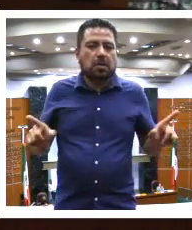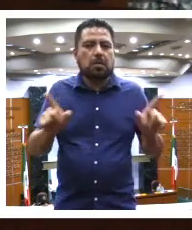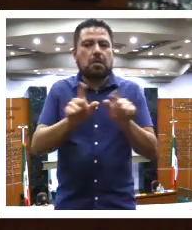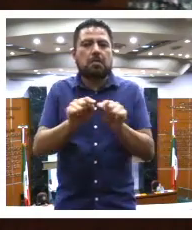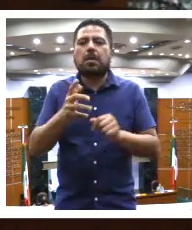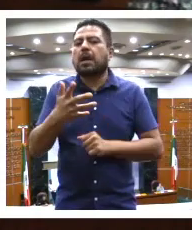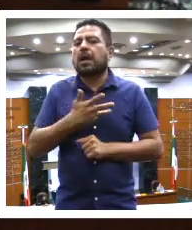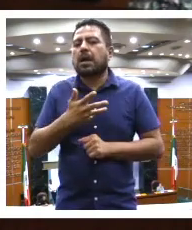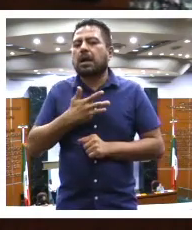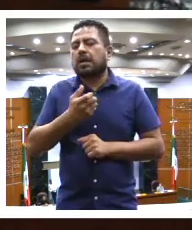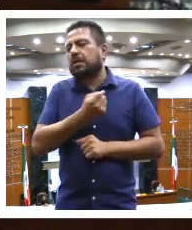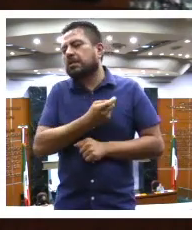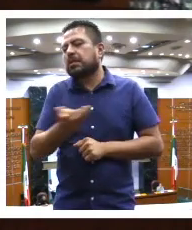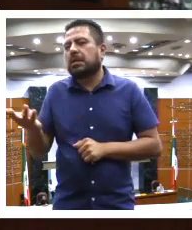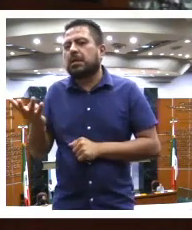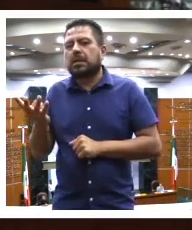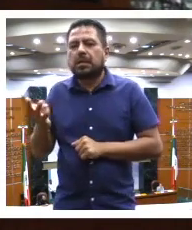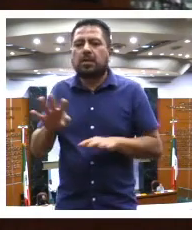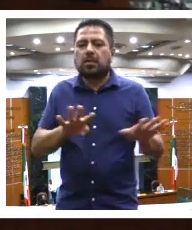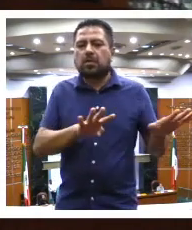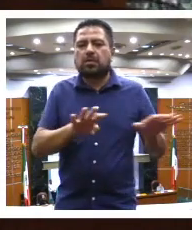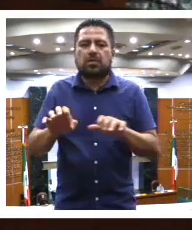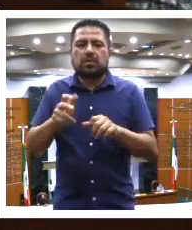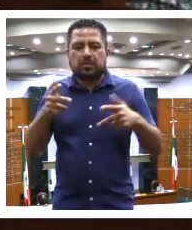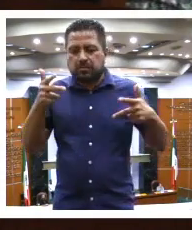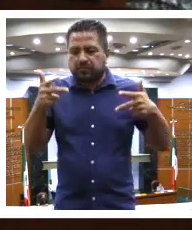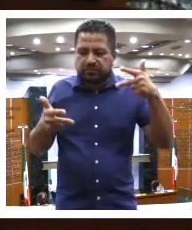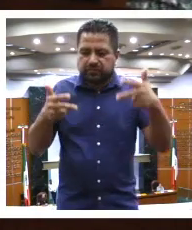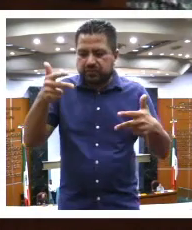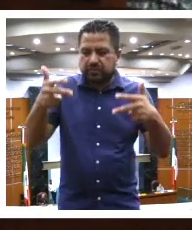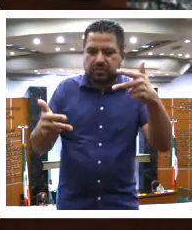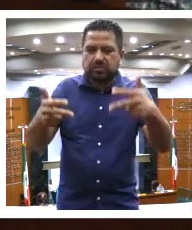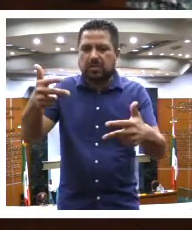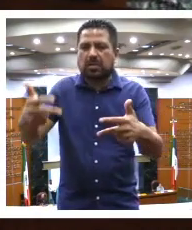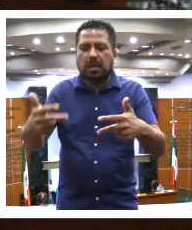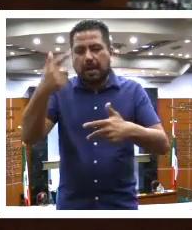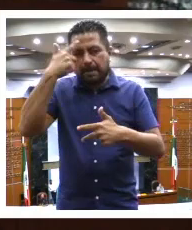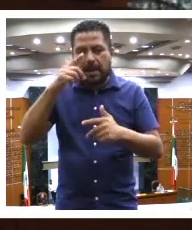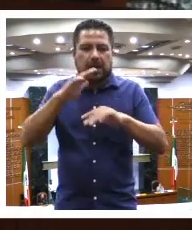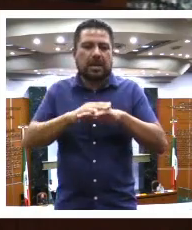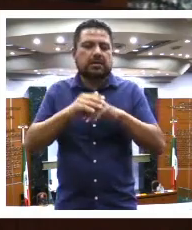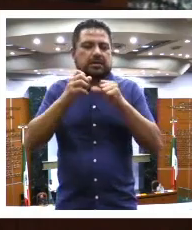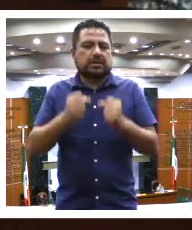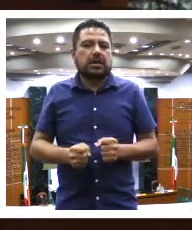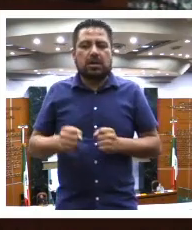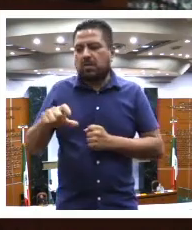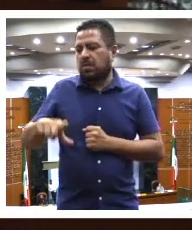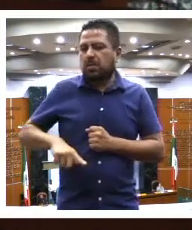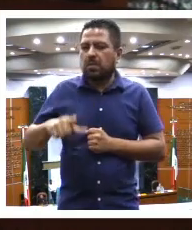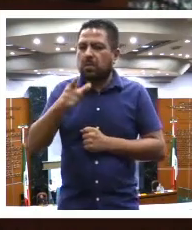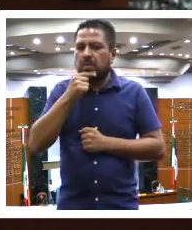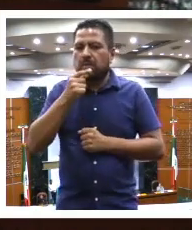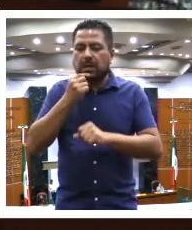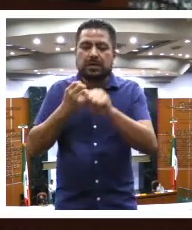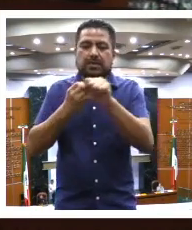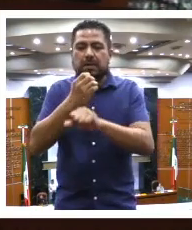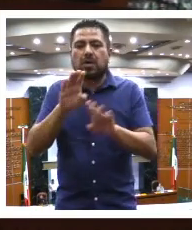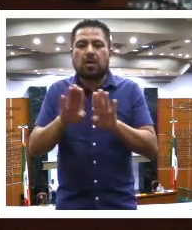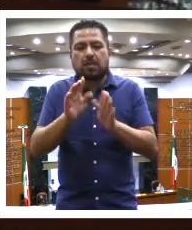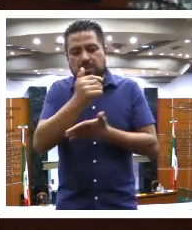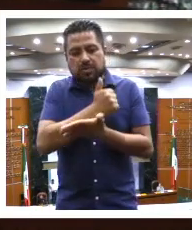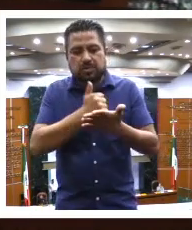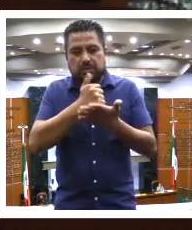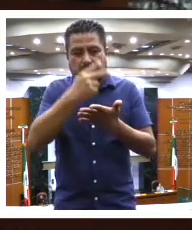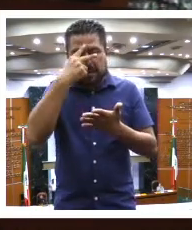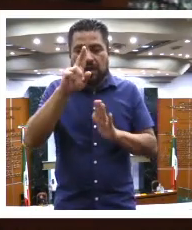se encuentran con se cuenta con aproximadamente 900 cámaras de videovigilancia para la seguridad pública mientras que Estados como Ciudad de México